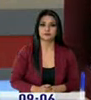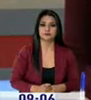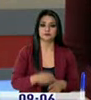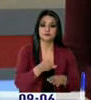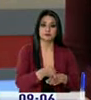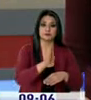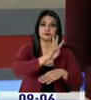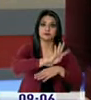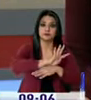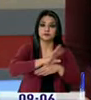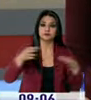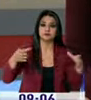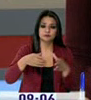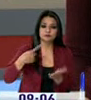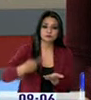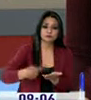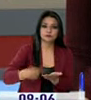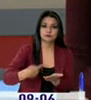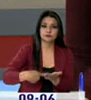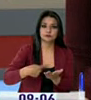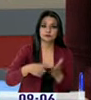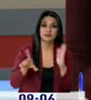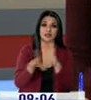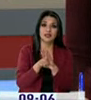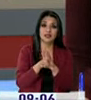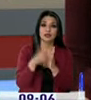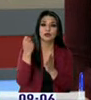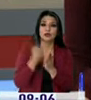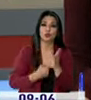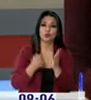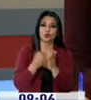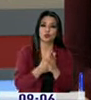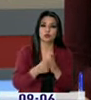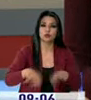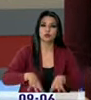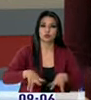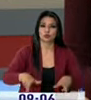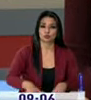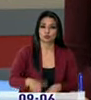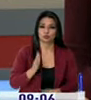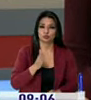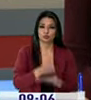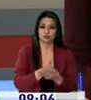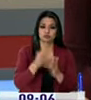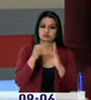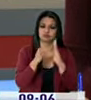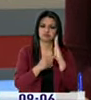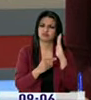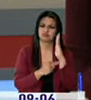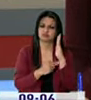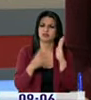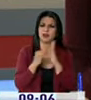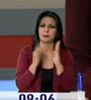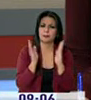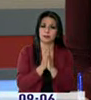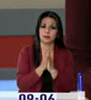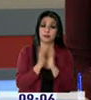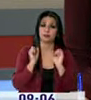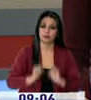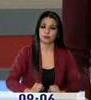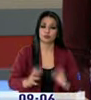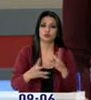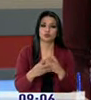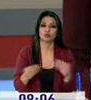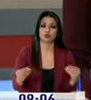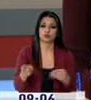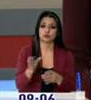Asamblea Nacional analiza en primer debate la ley de lucha contra la corrupción, normativa que busca aplicar medidas que logren una lucha